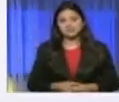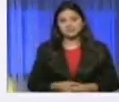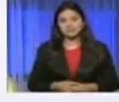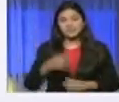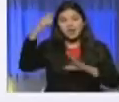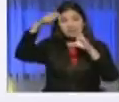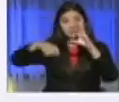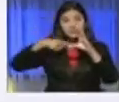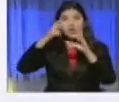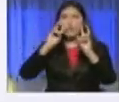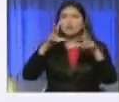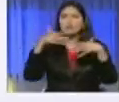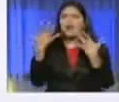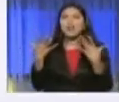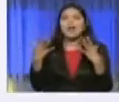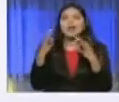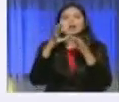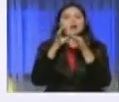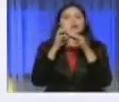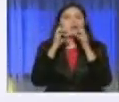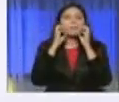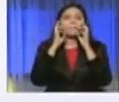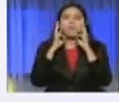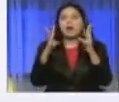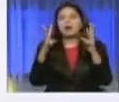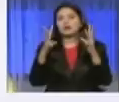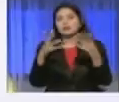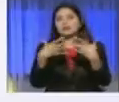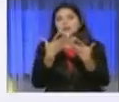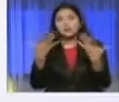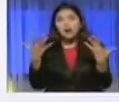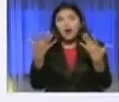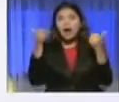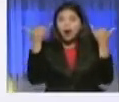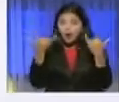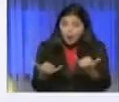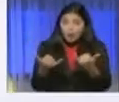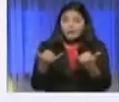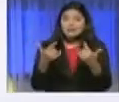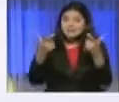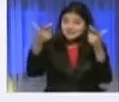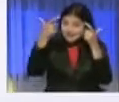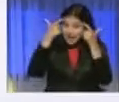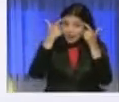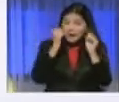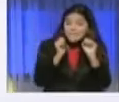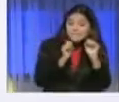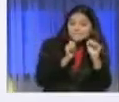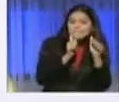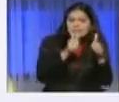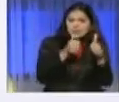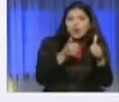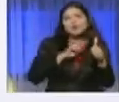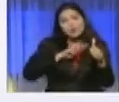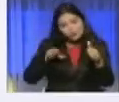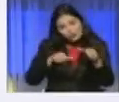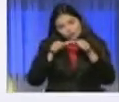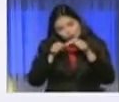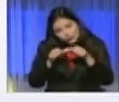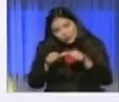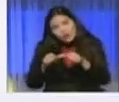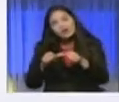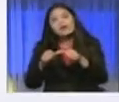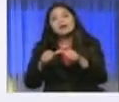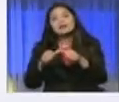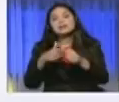la alianza histórica maravillosa que ha construido el comandante Chávez y que estamos nosotros construyendo entre